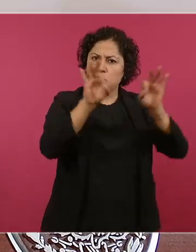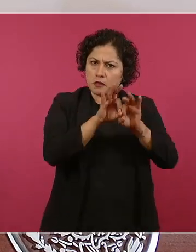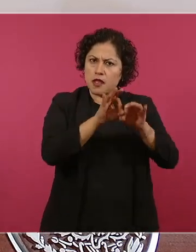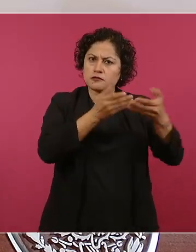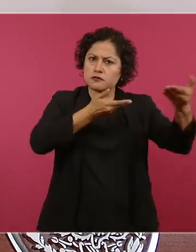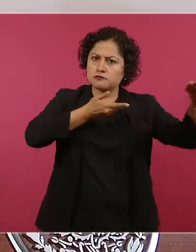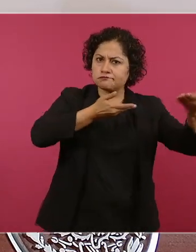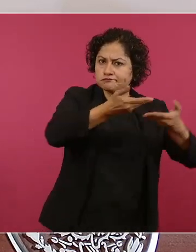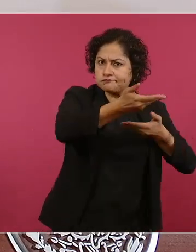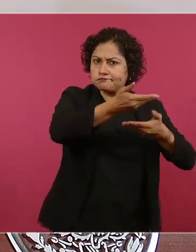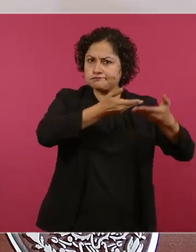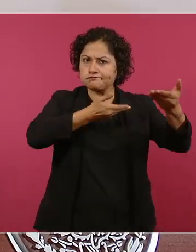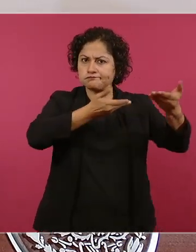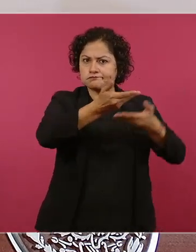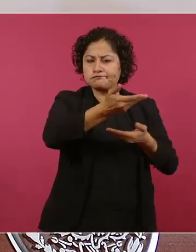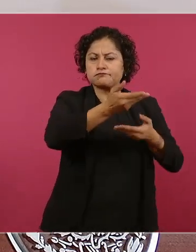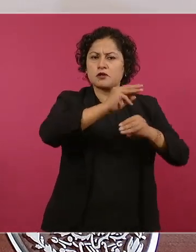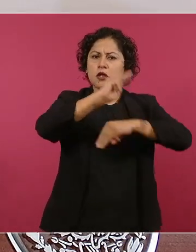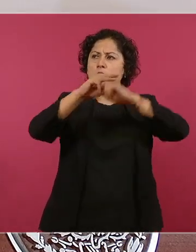Estados Unidos en el mundo.